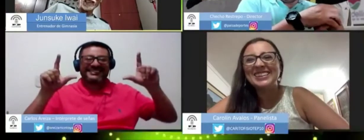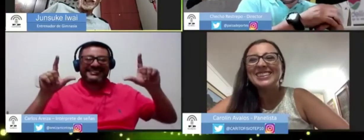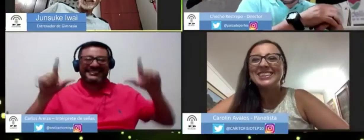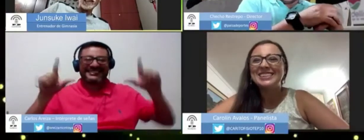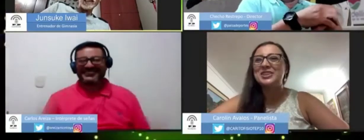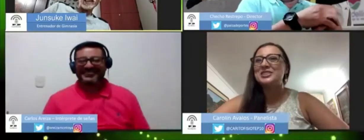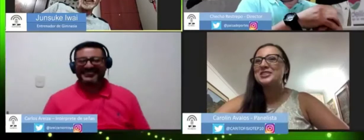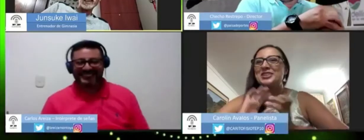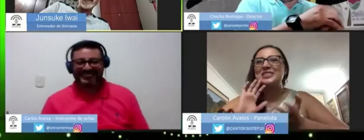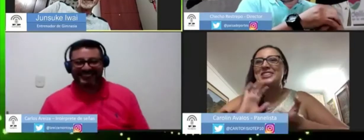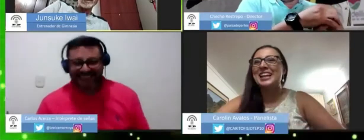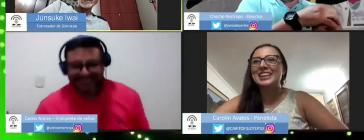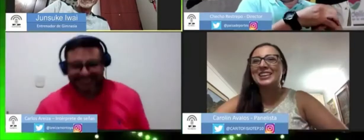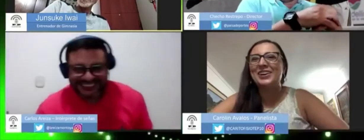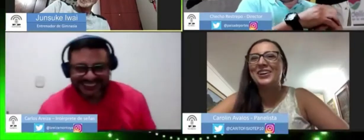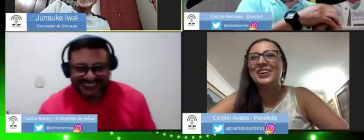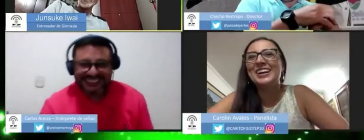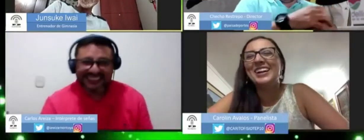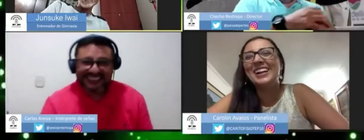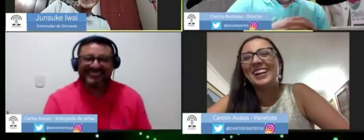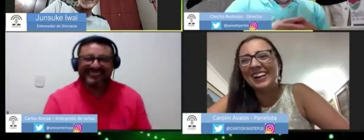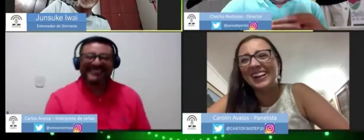Oiga.